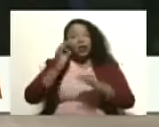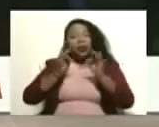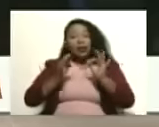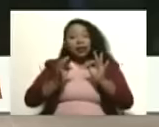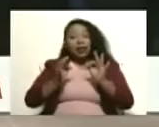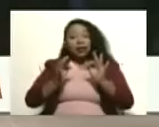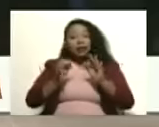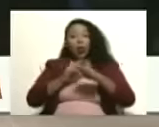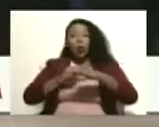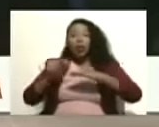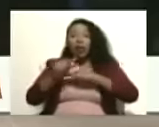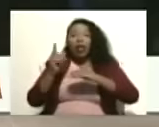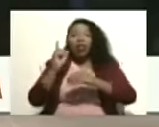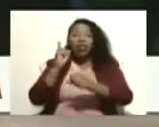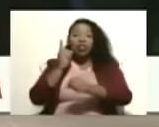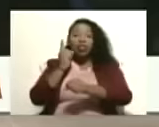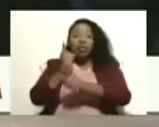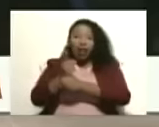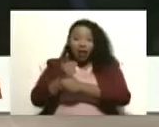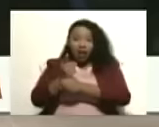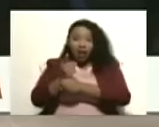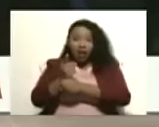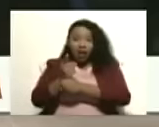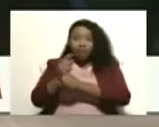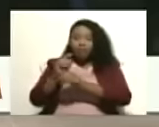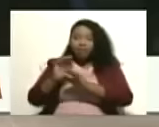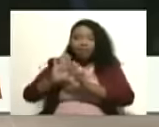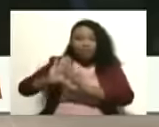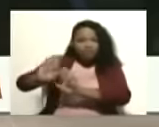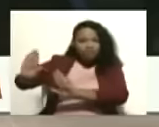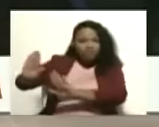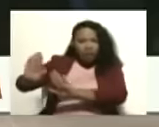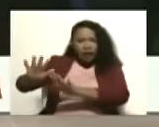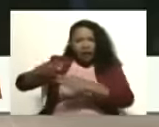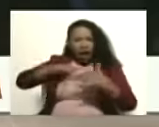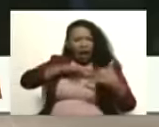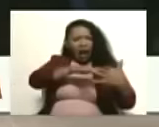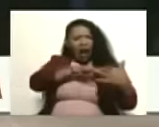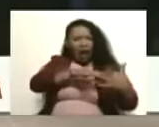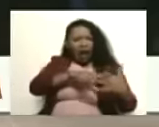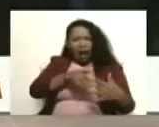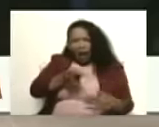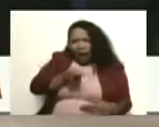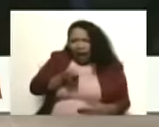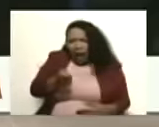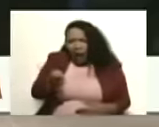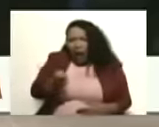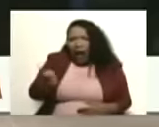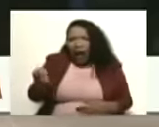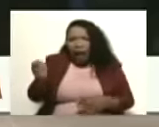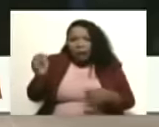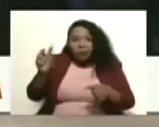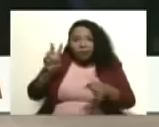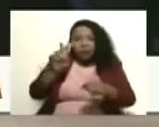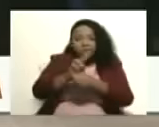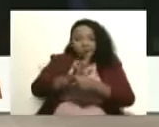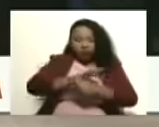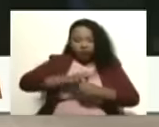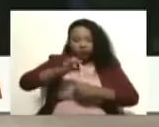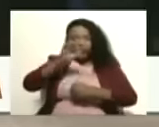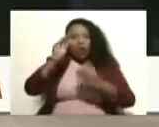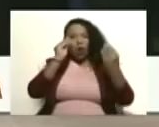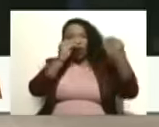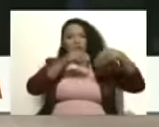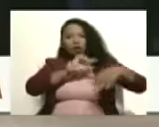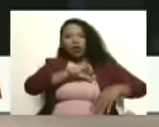debe abstenerse de las posiciones guerreristas, agresivas y provocadoras que violentan el espíritu del Acuerdo